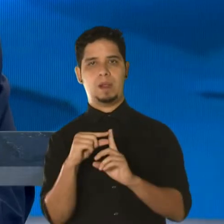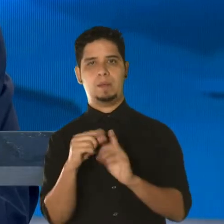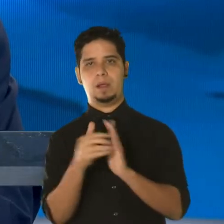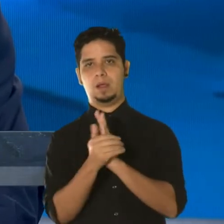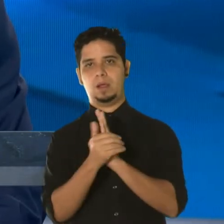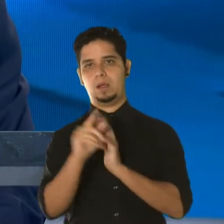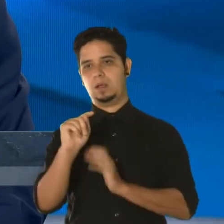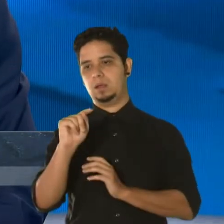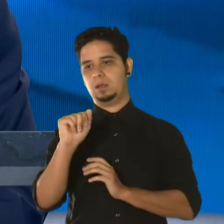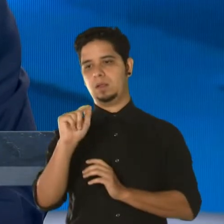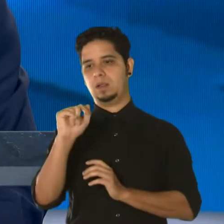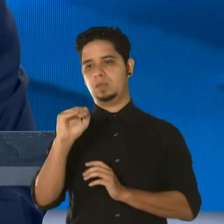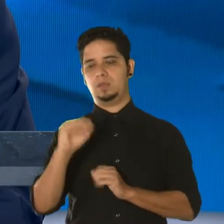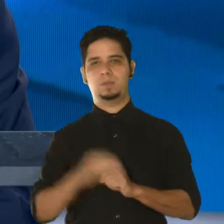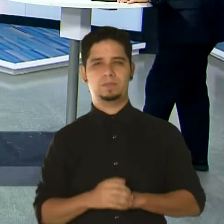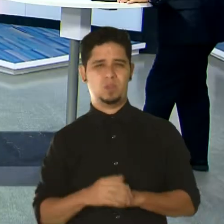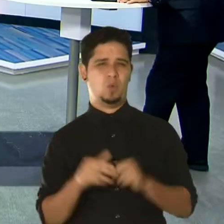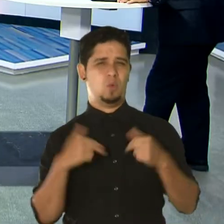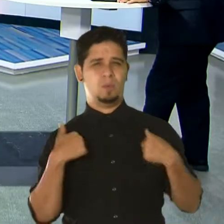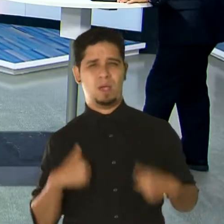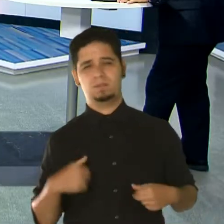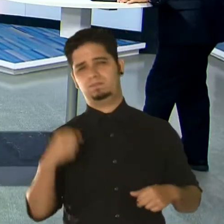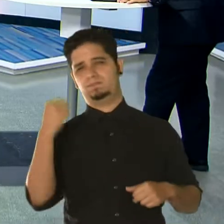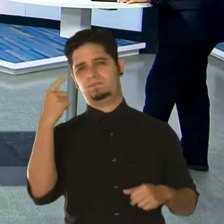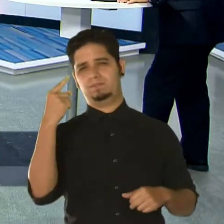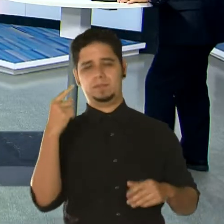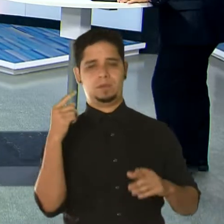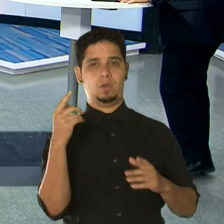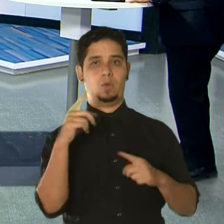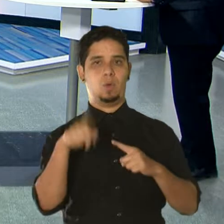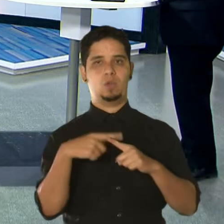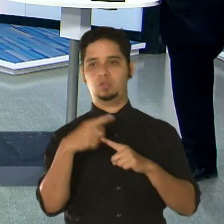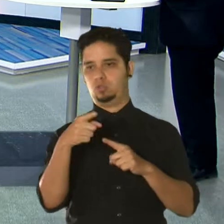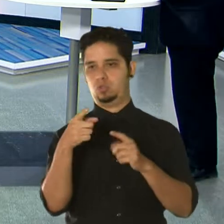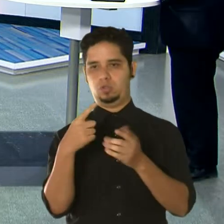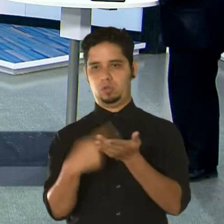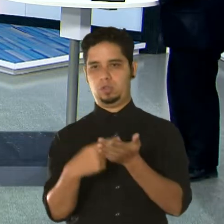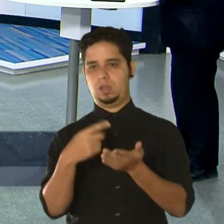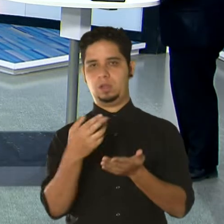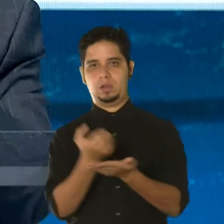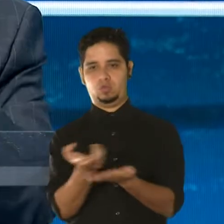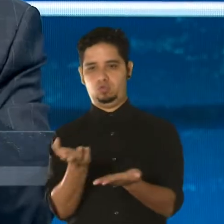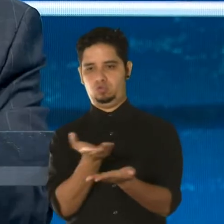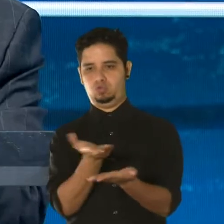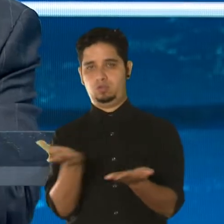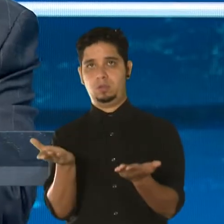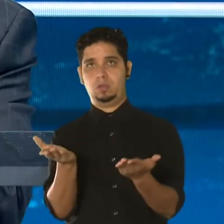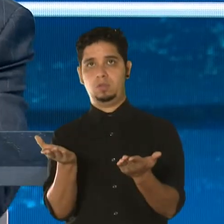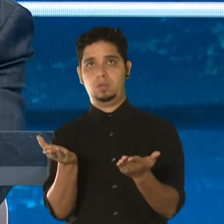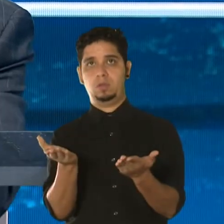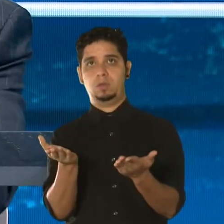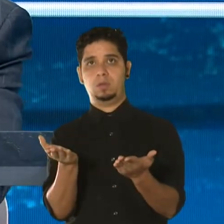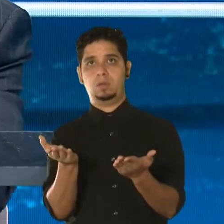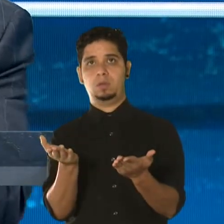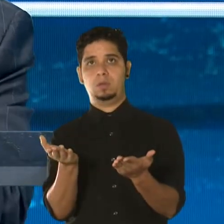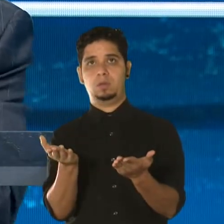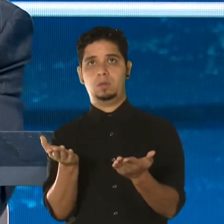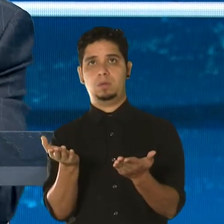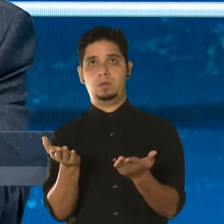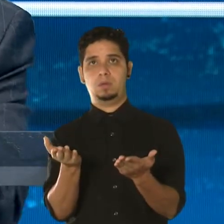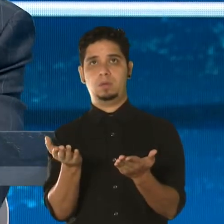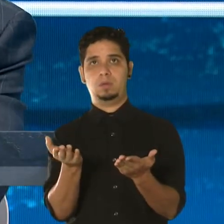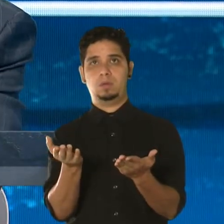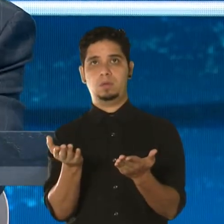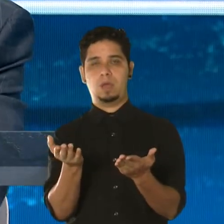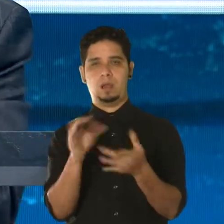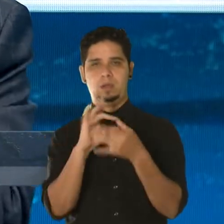talento es el ser humano. O sea, es que, mira, cuando tú hablas de recursos, tú estás hablando de un P&L, hablando ahora